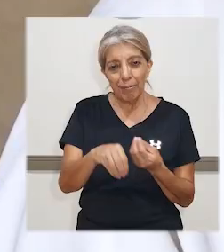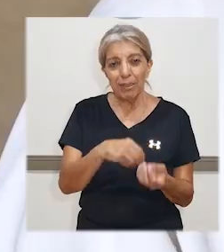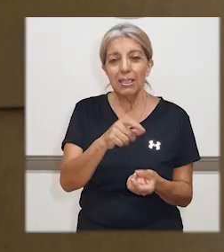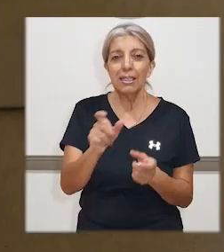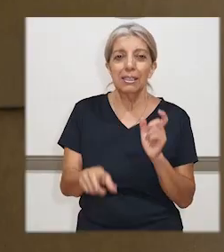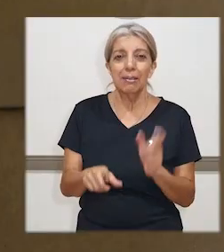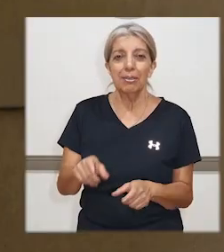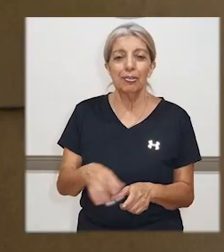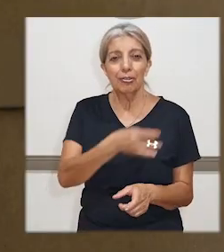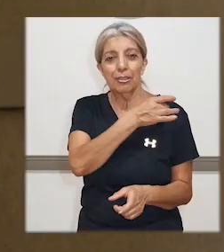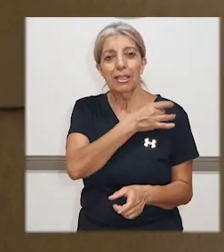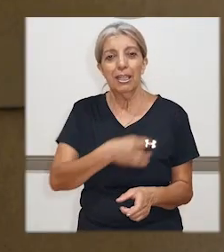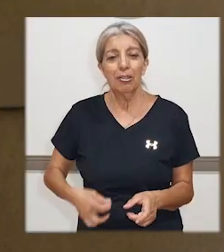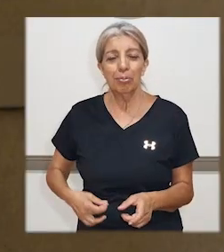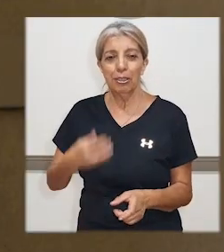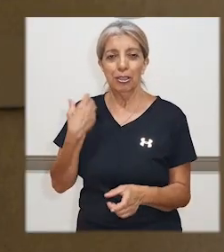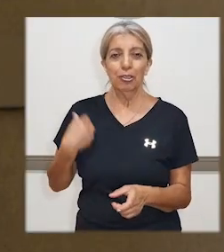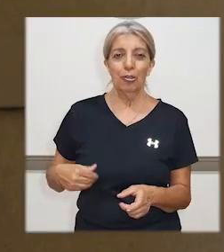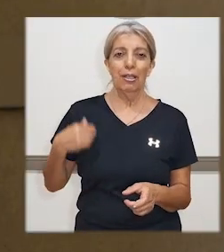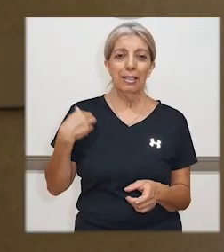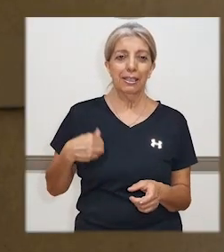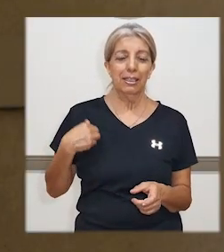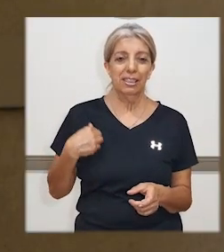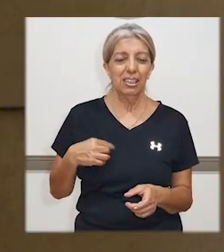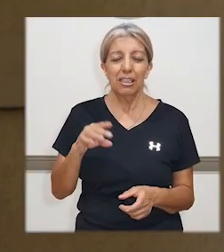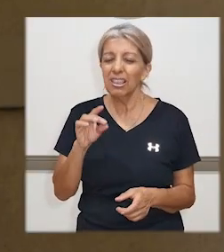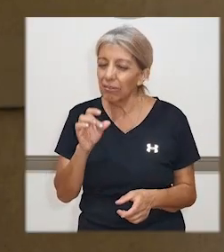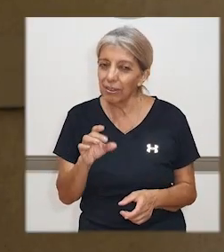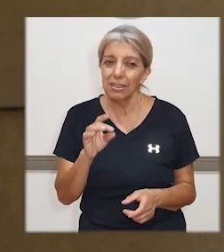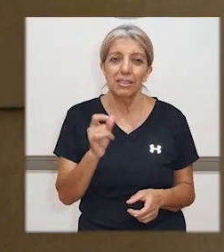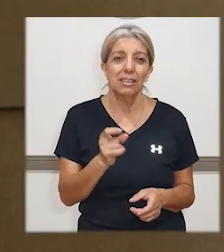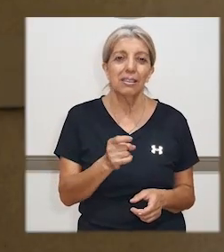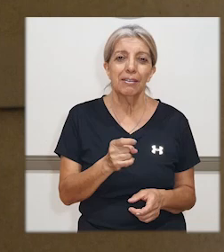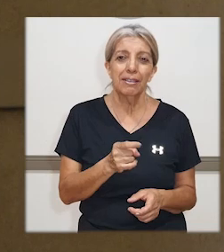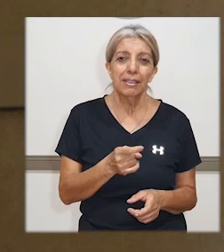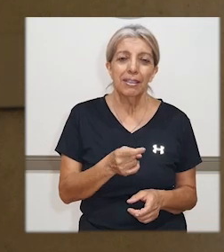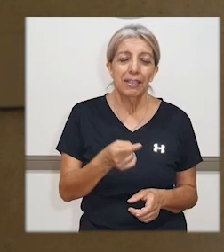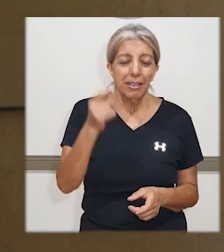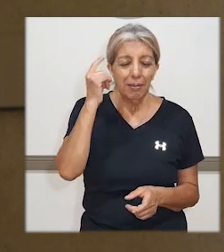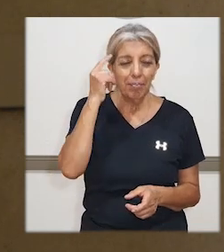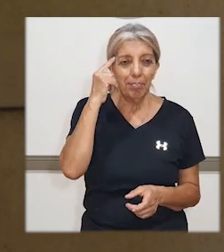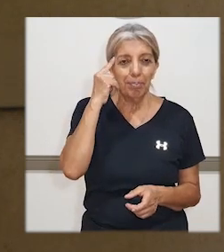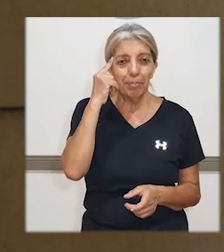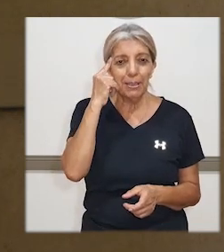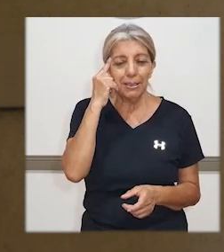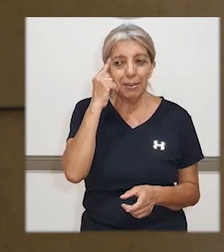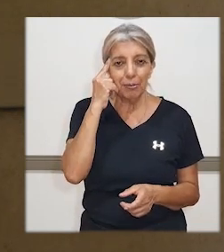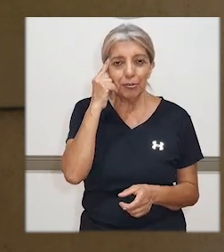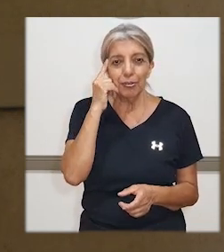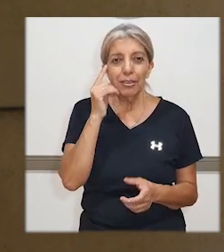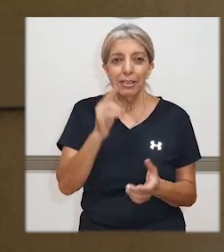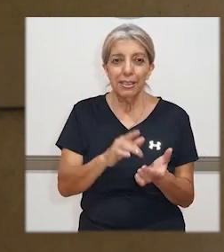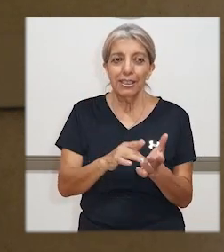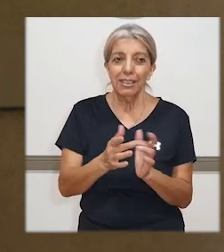en el país, económicas y sociales, y dejar que el buen pastor nos haga ingresar en el corral, nos